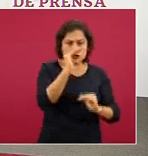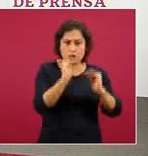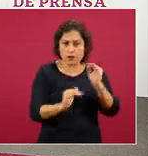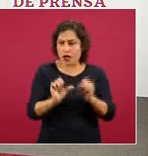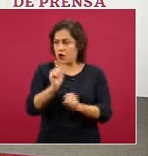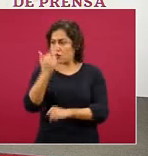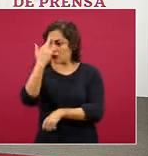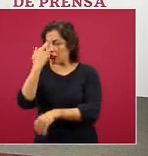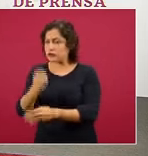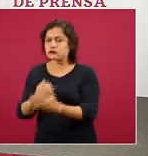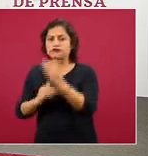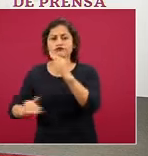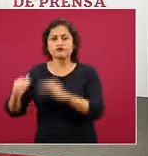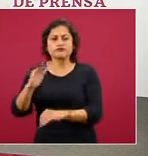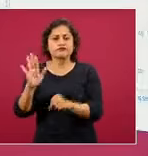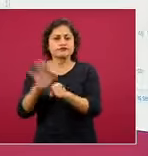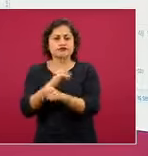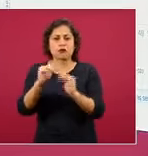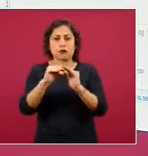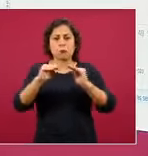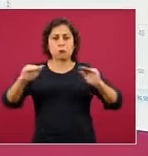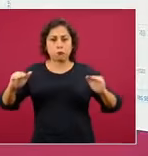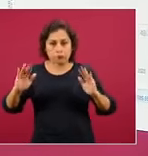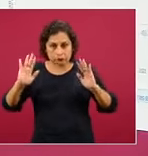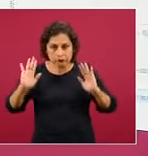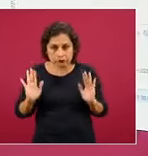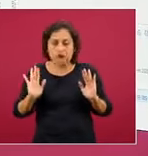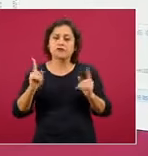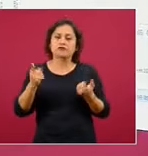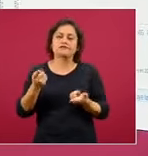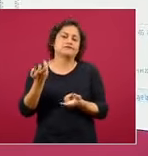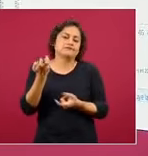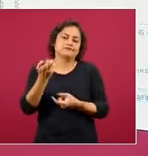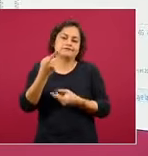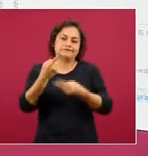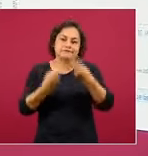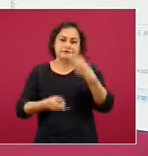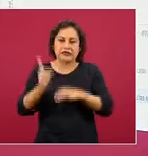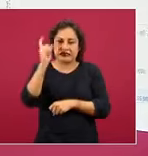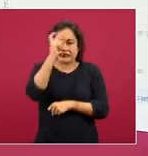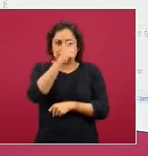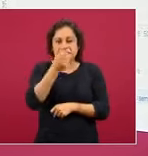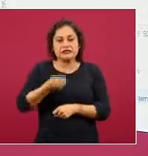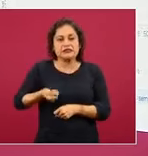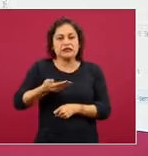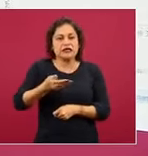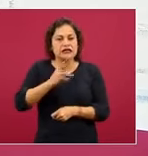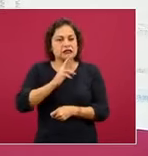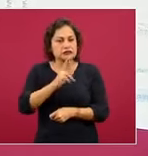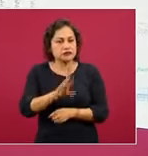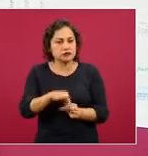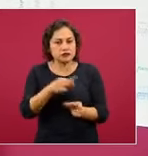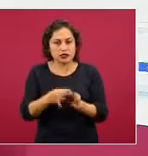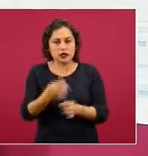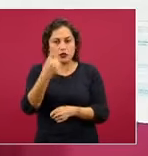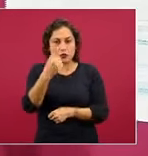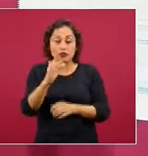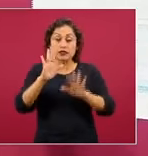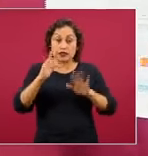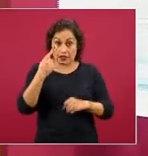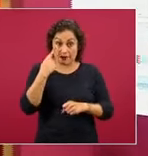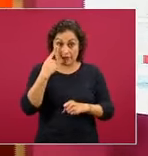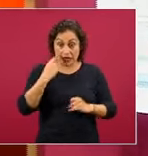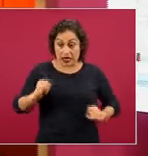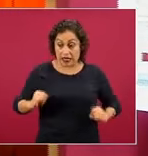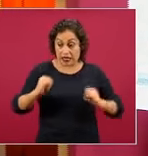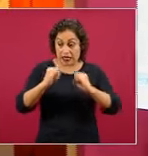se mantiene como meseta, por qué una sube y rápidamente baja, ¿no? Entonces esto aún en las comparaciones entre nosotros, entre